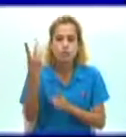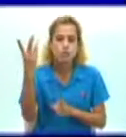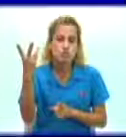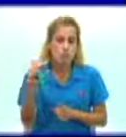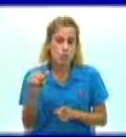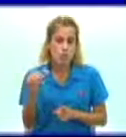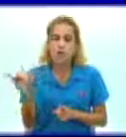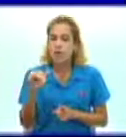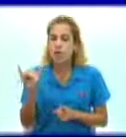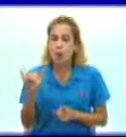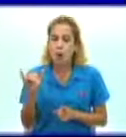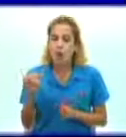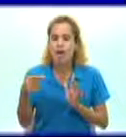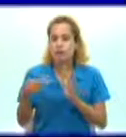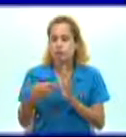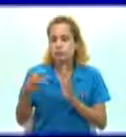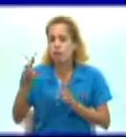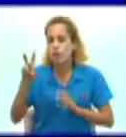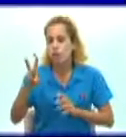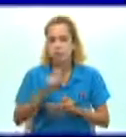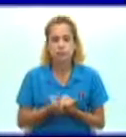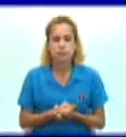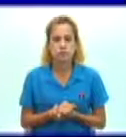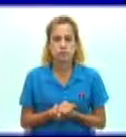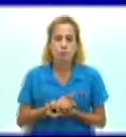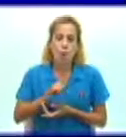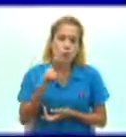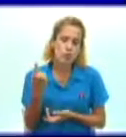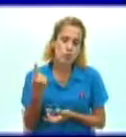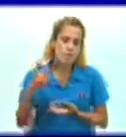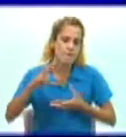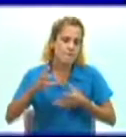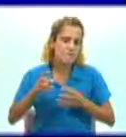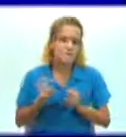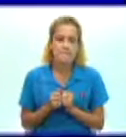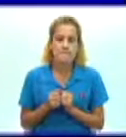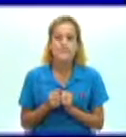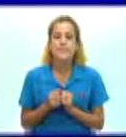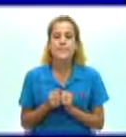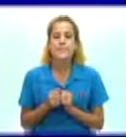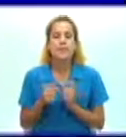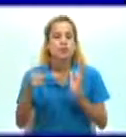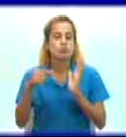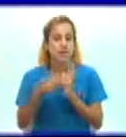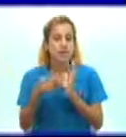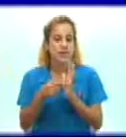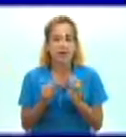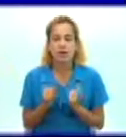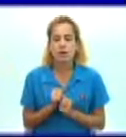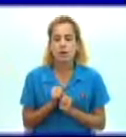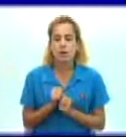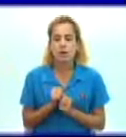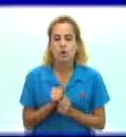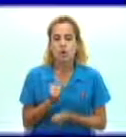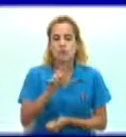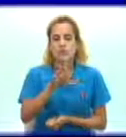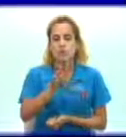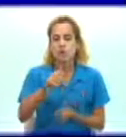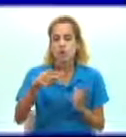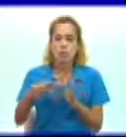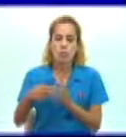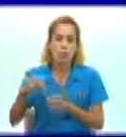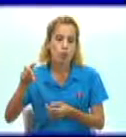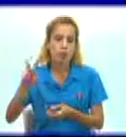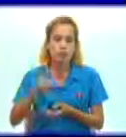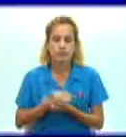múltiplo de 2. O de una forma muy sencilla, pueden multiplicar los dos denominadores. Lo que si hacen esto, generalmente al final